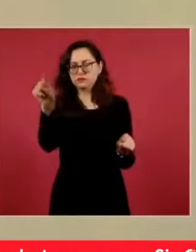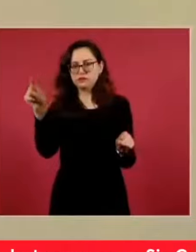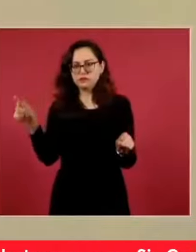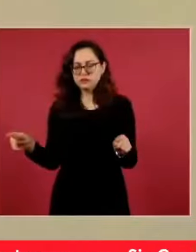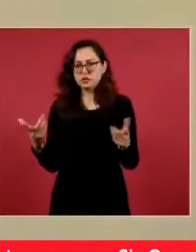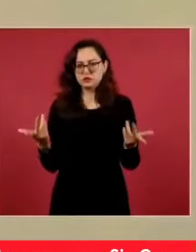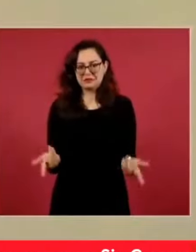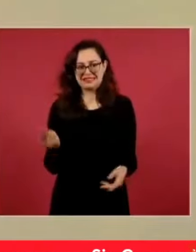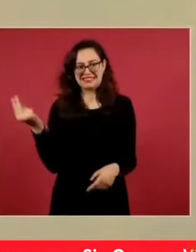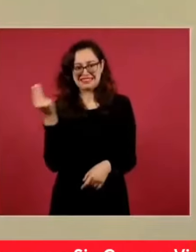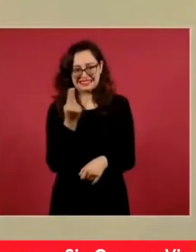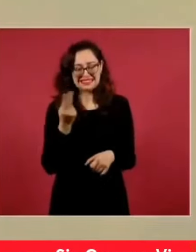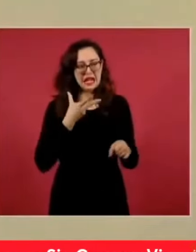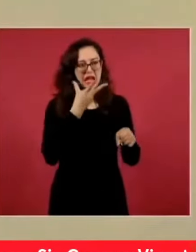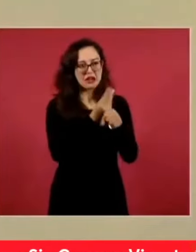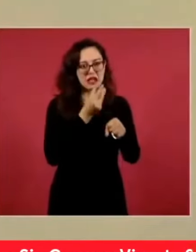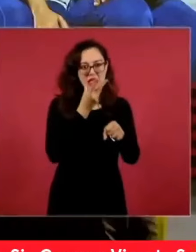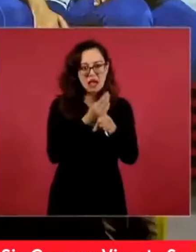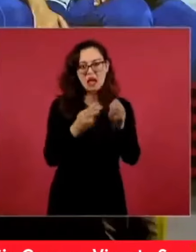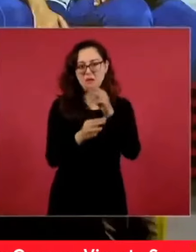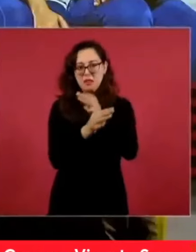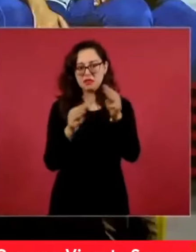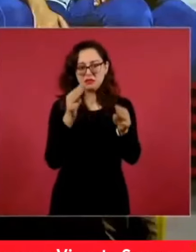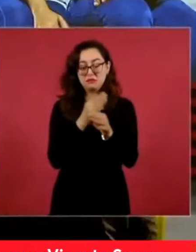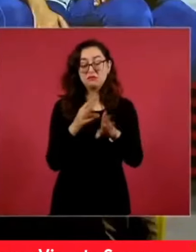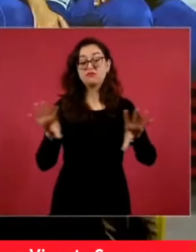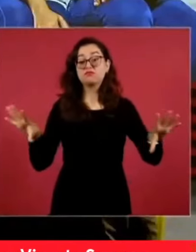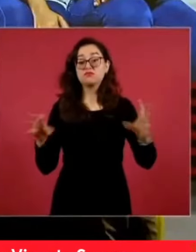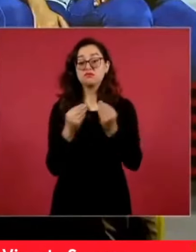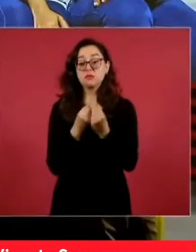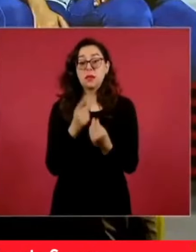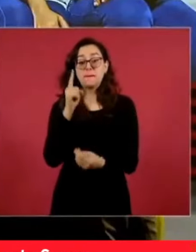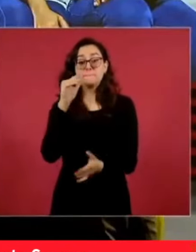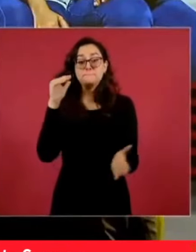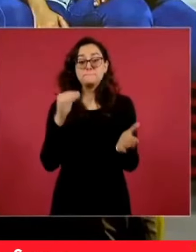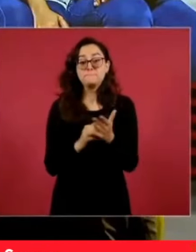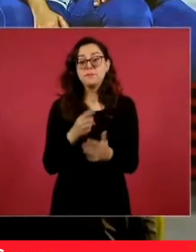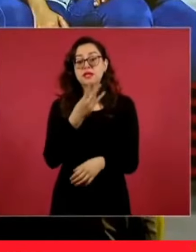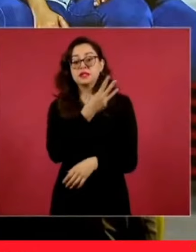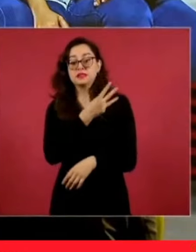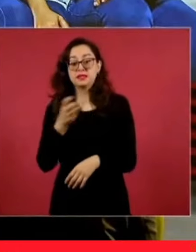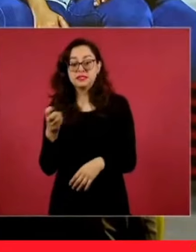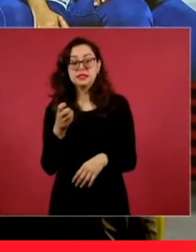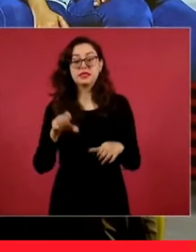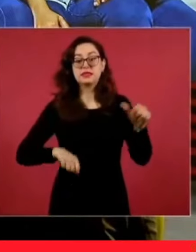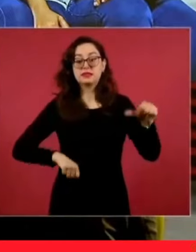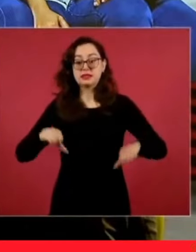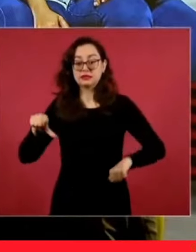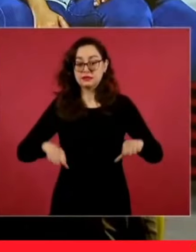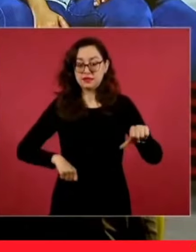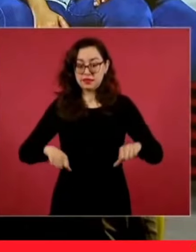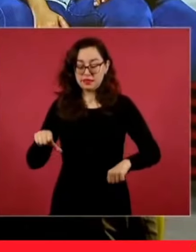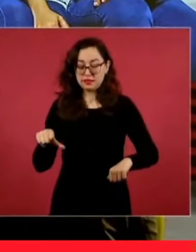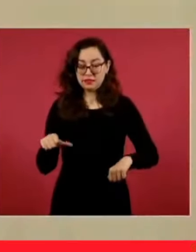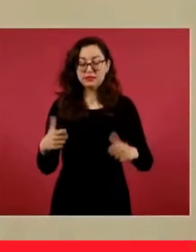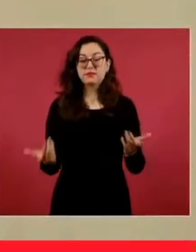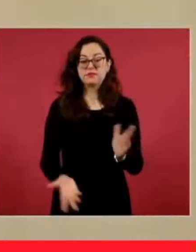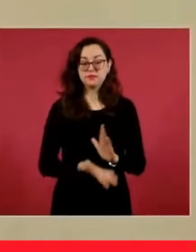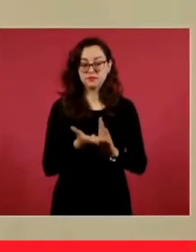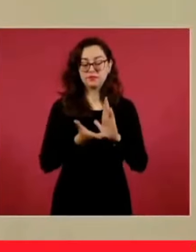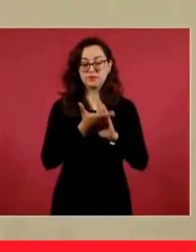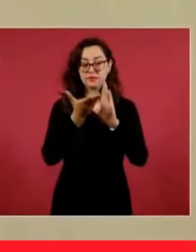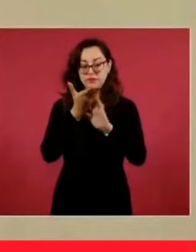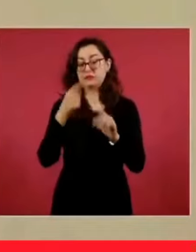nacional estamos hablando prácticamente de más de o casi 13 obras al día de hoy estaremos superando las